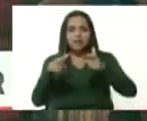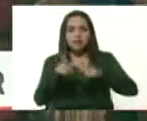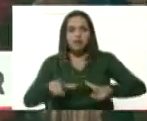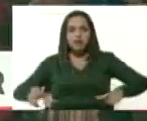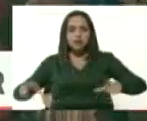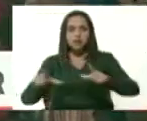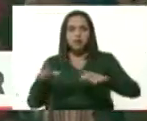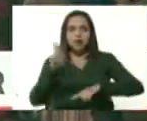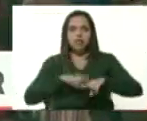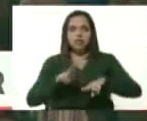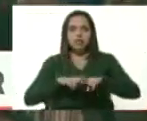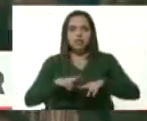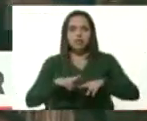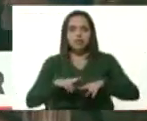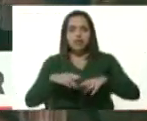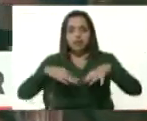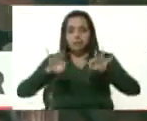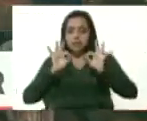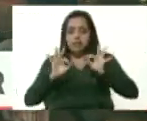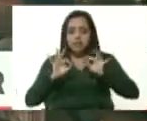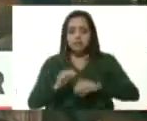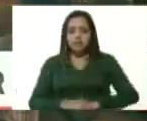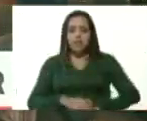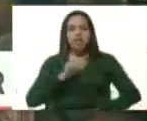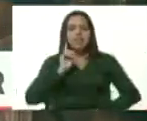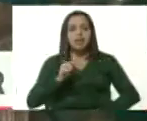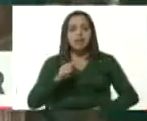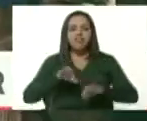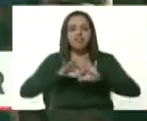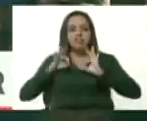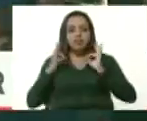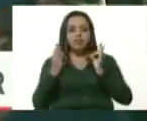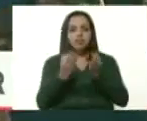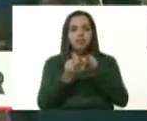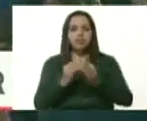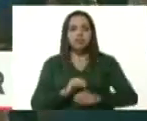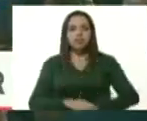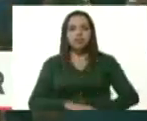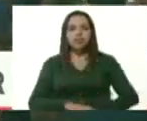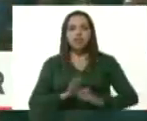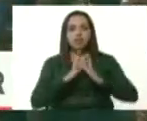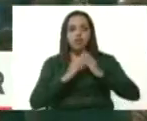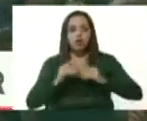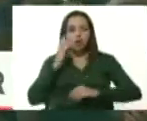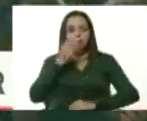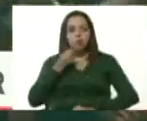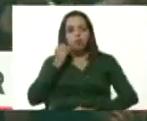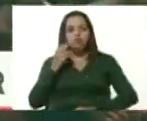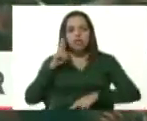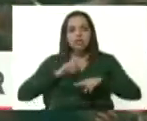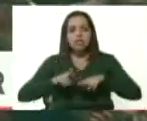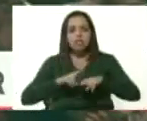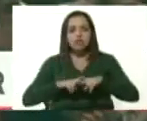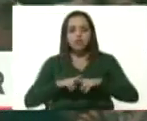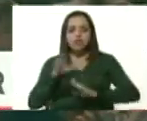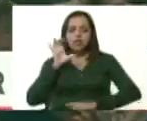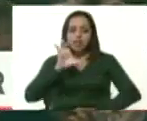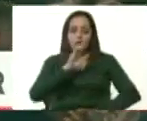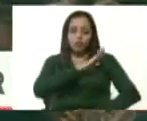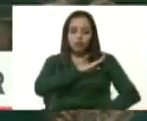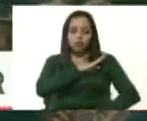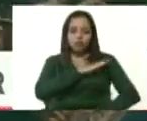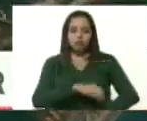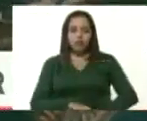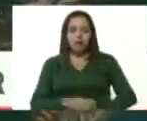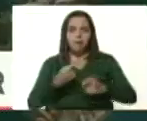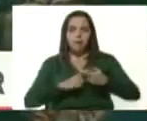los niños especiales, pero sobre todo para la familia y para toda la juventud y los niños de nuestro estado. Pero